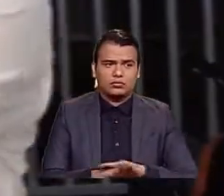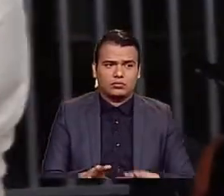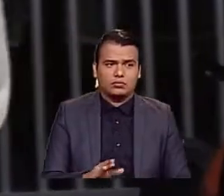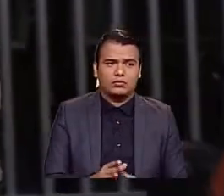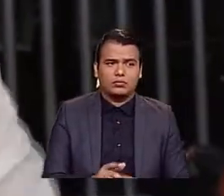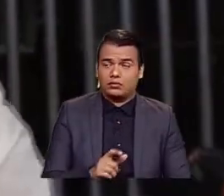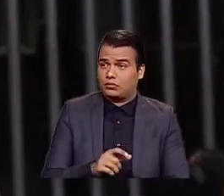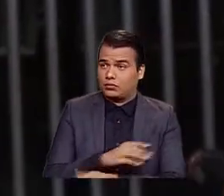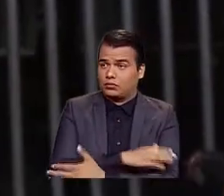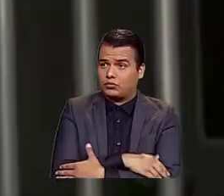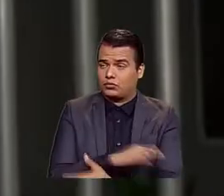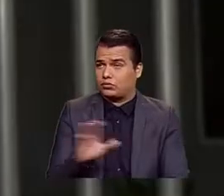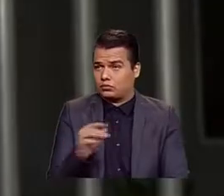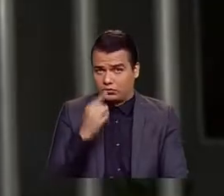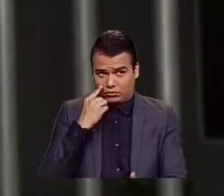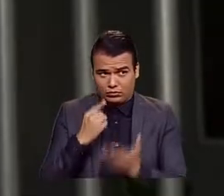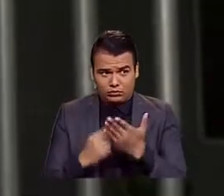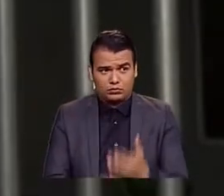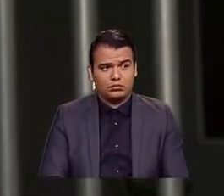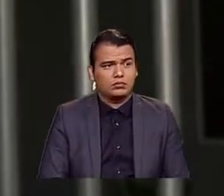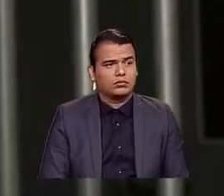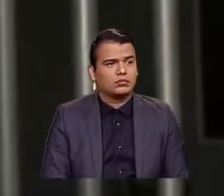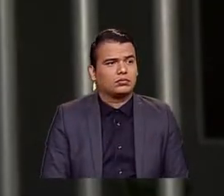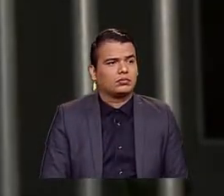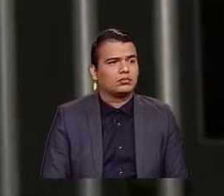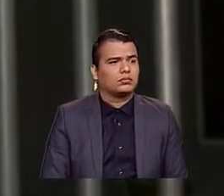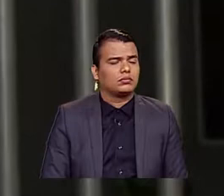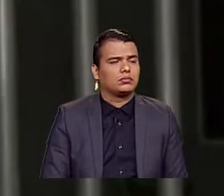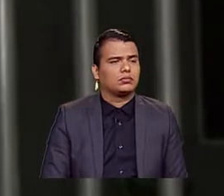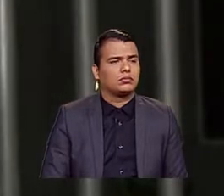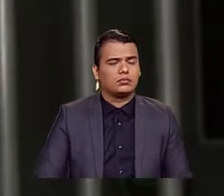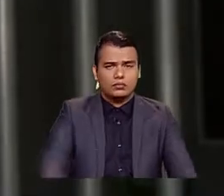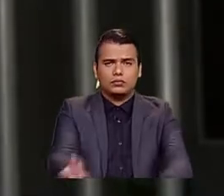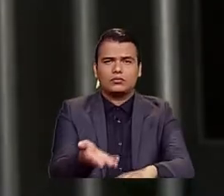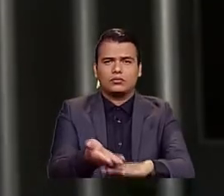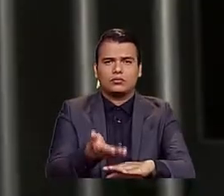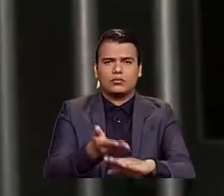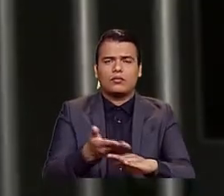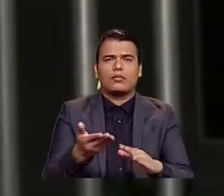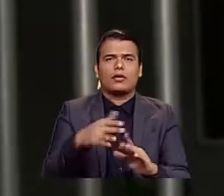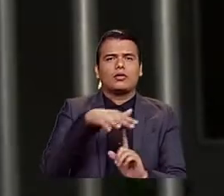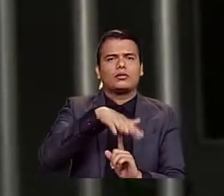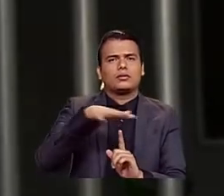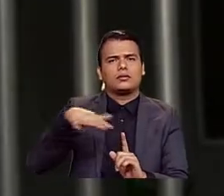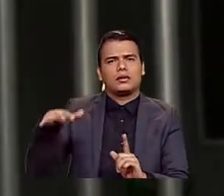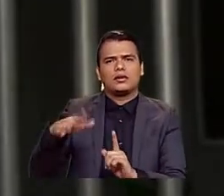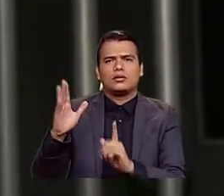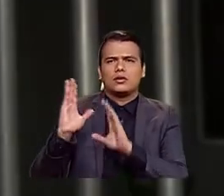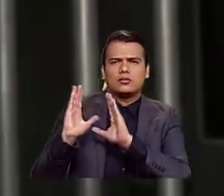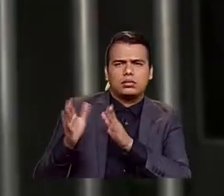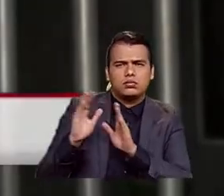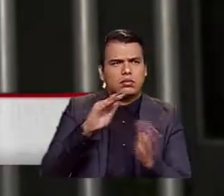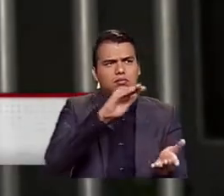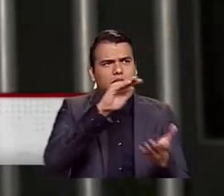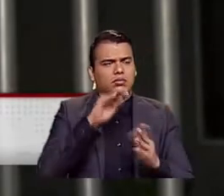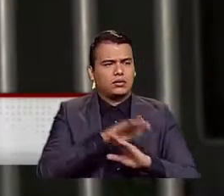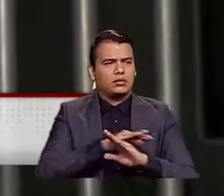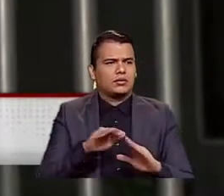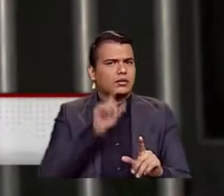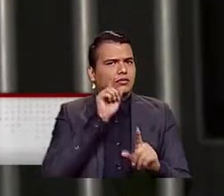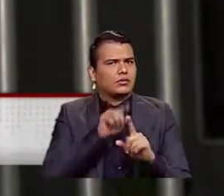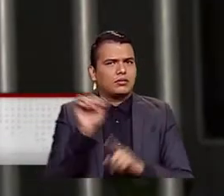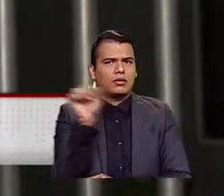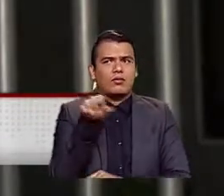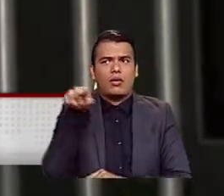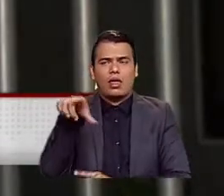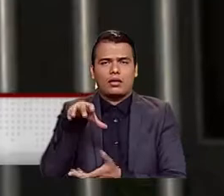tiempo. Harold. Sí, yo planteo hacer la terminal de carga y descarga para evitar que esos camiones sigan ingresando al